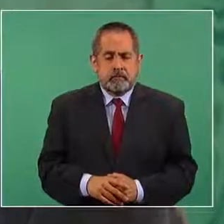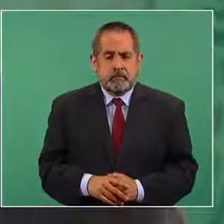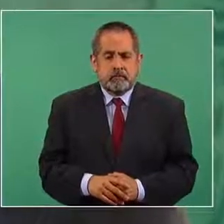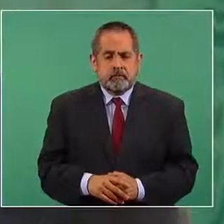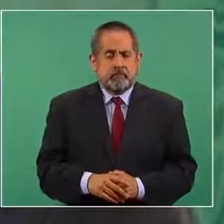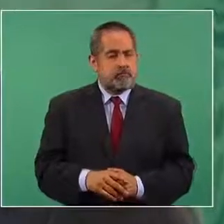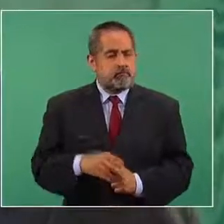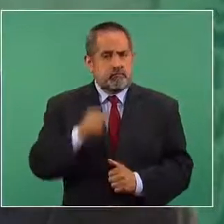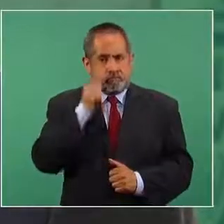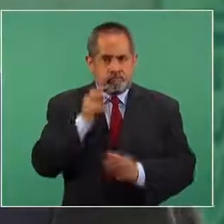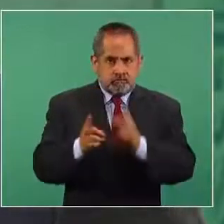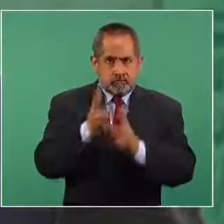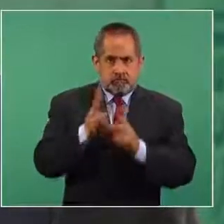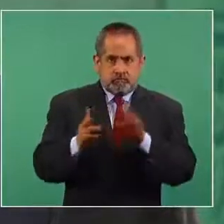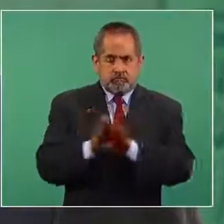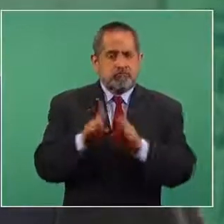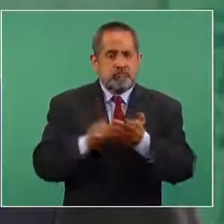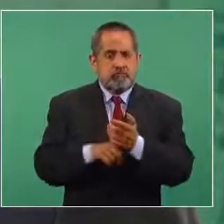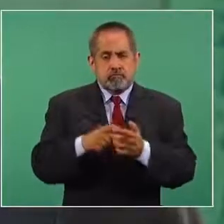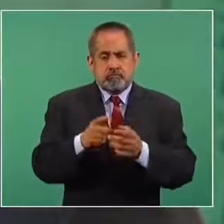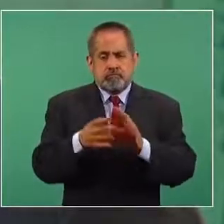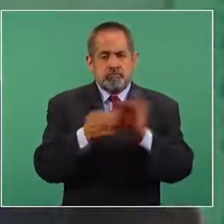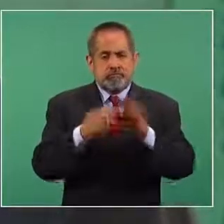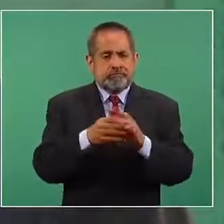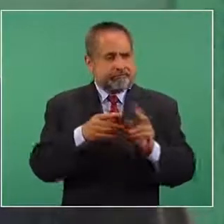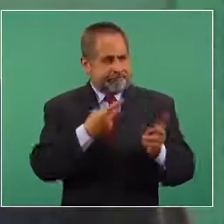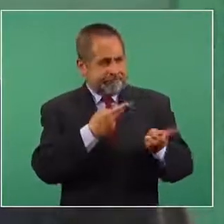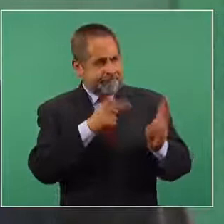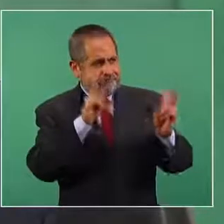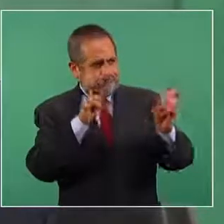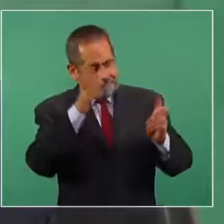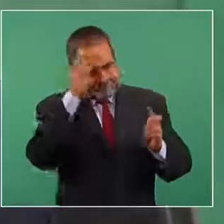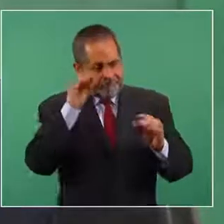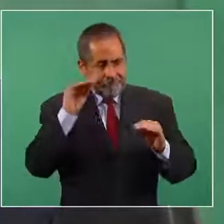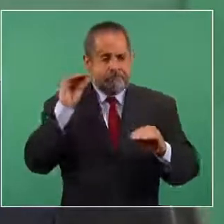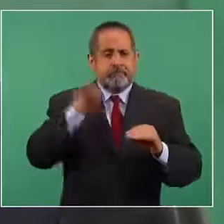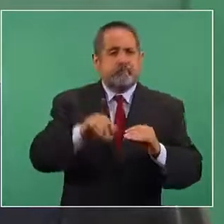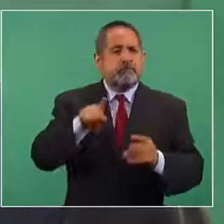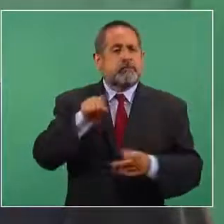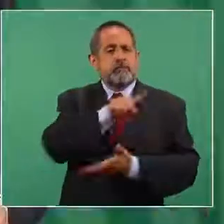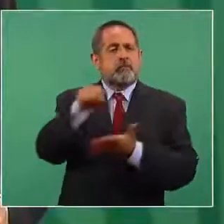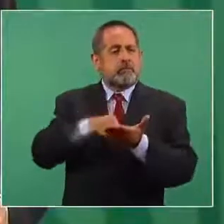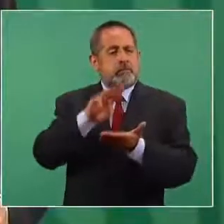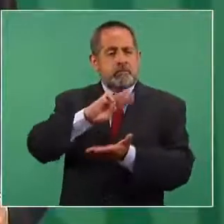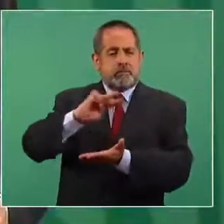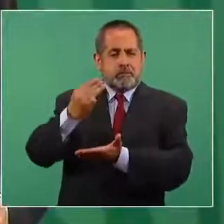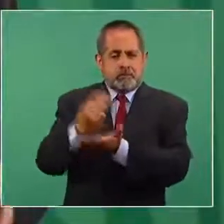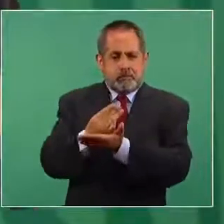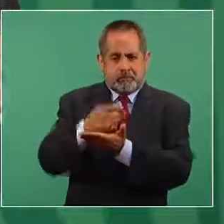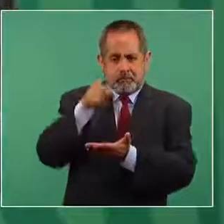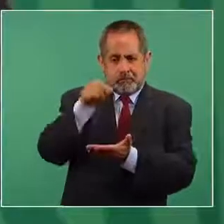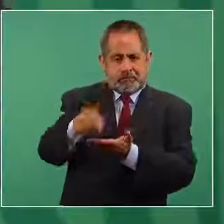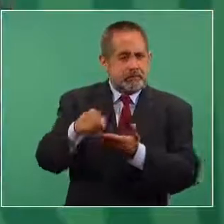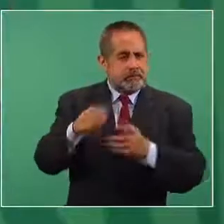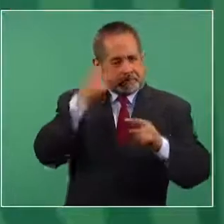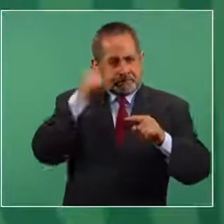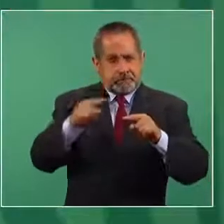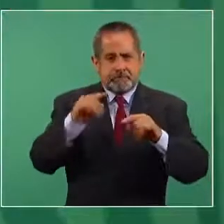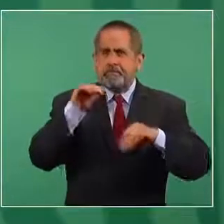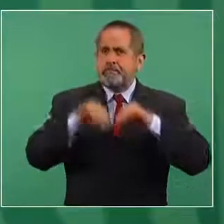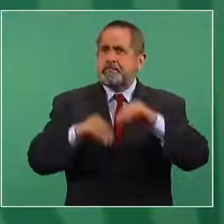Se habló de un refugio en Matamoros, de